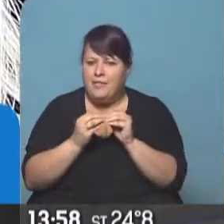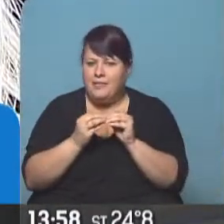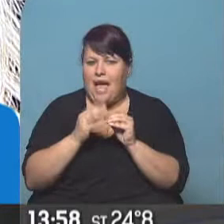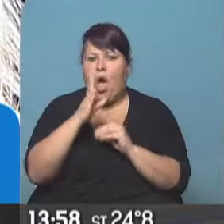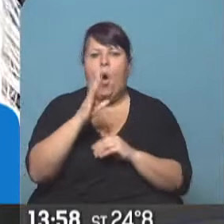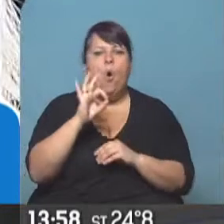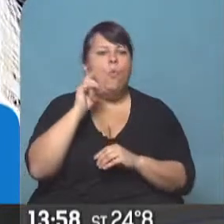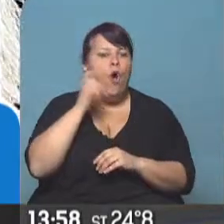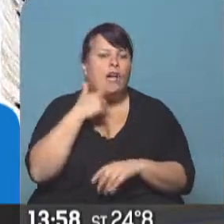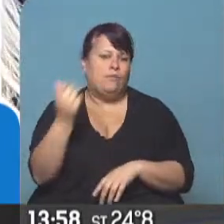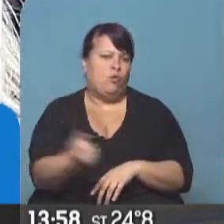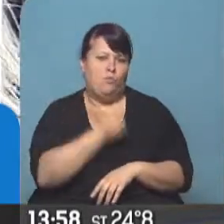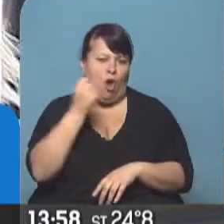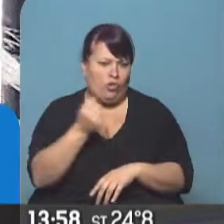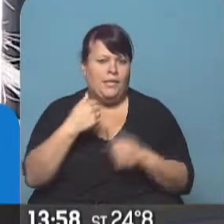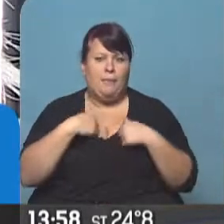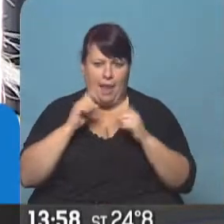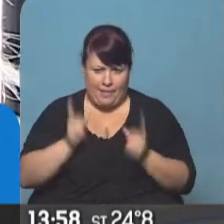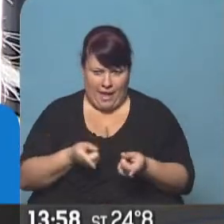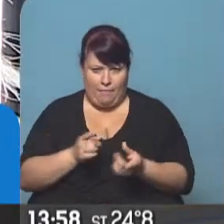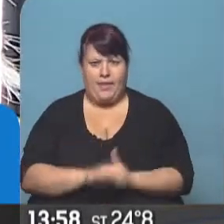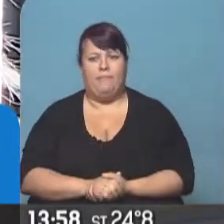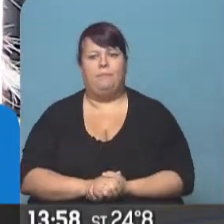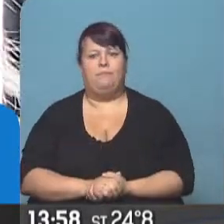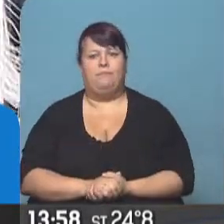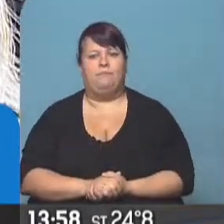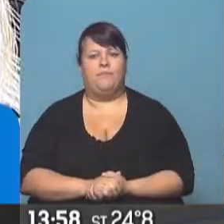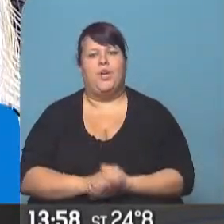Borges era tan importante y para mí también,